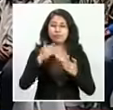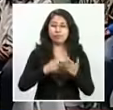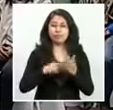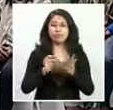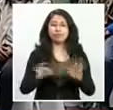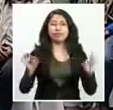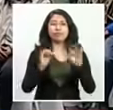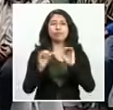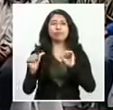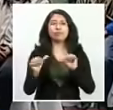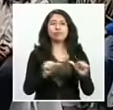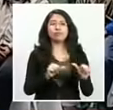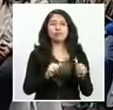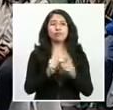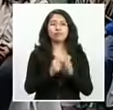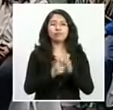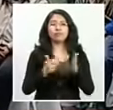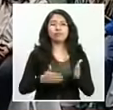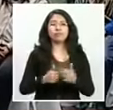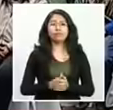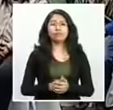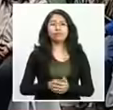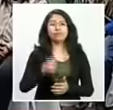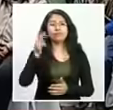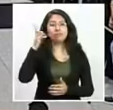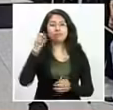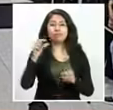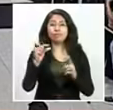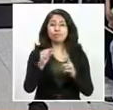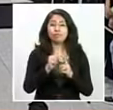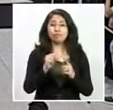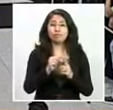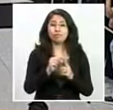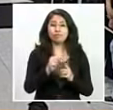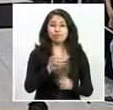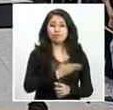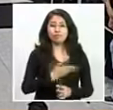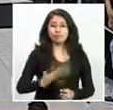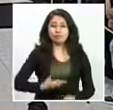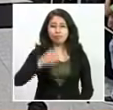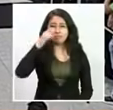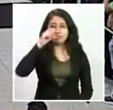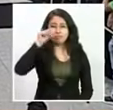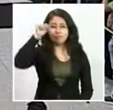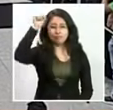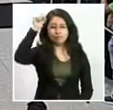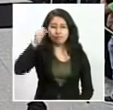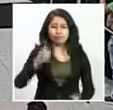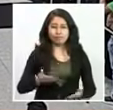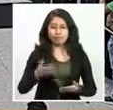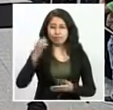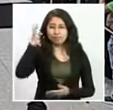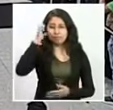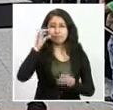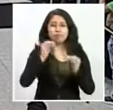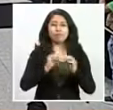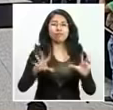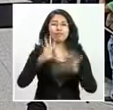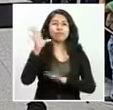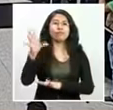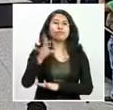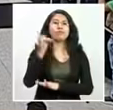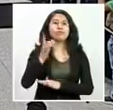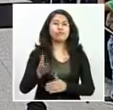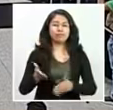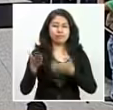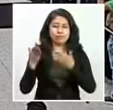acto de posesión del Procurador General del Estado, escucharemos las palabras de nuestro presidente constitucional del Estado Plurinacional de Bolivia, hermano